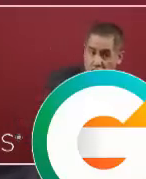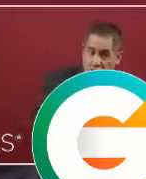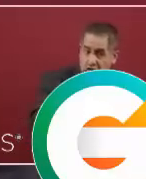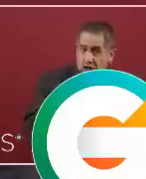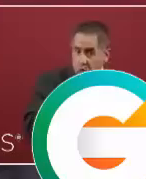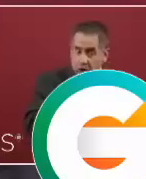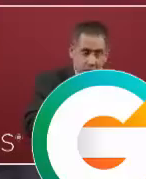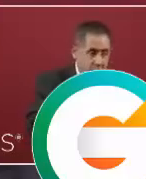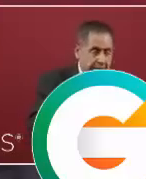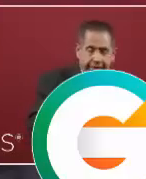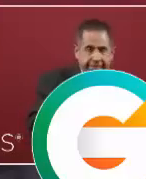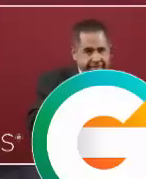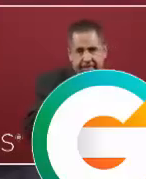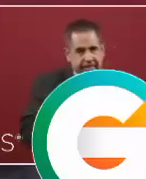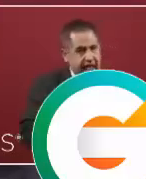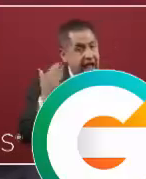seguridad.